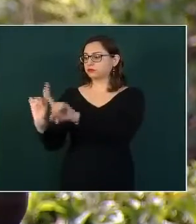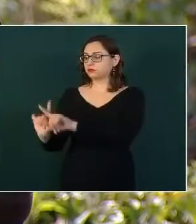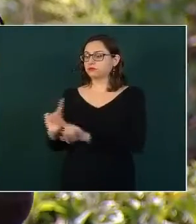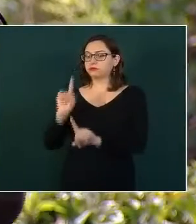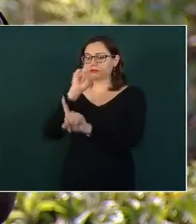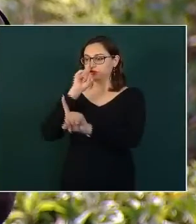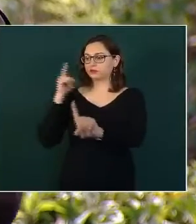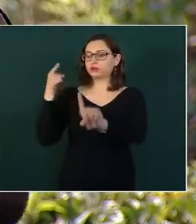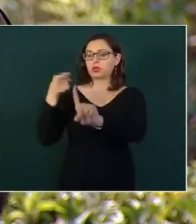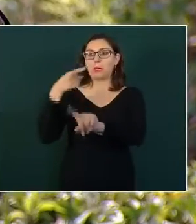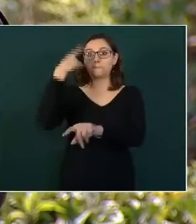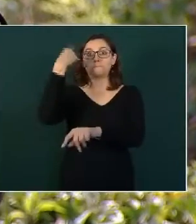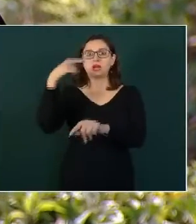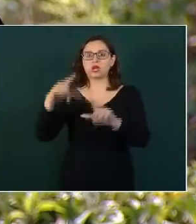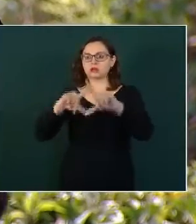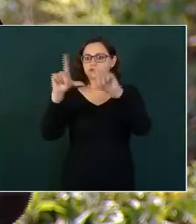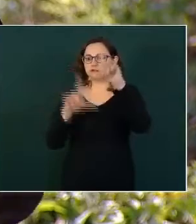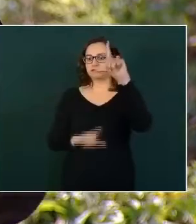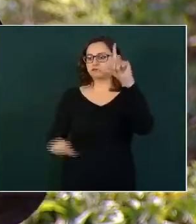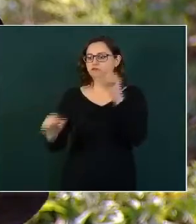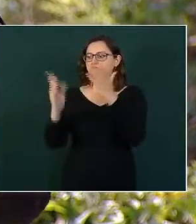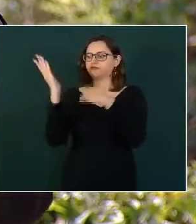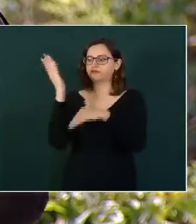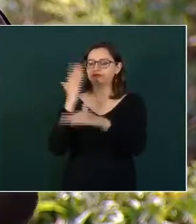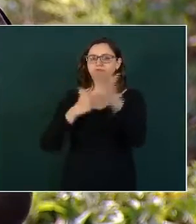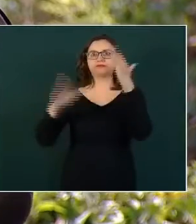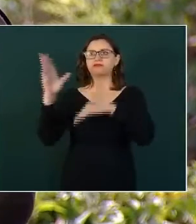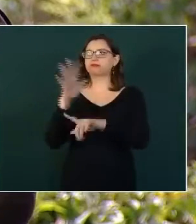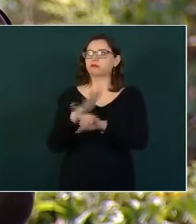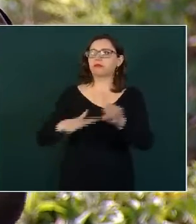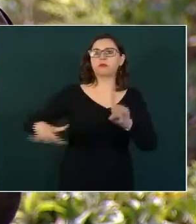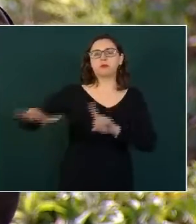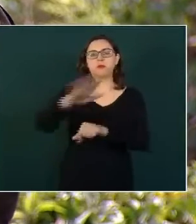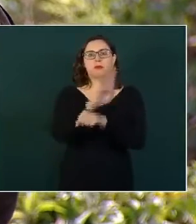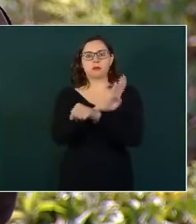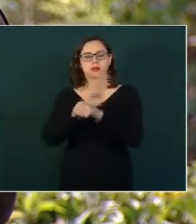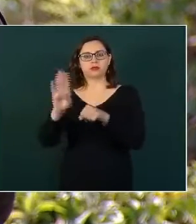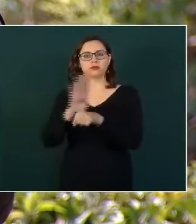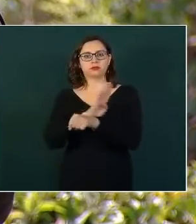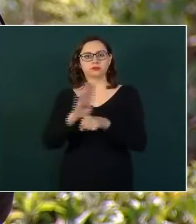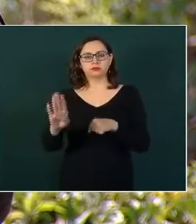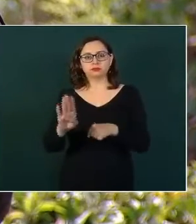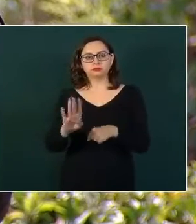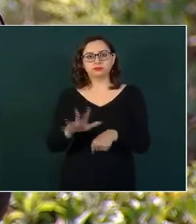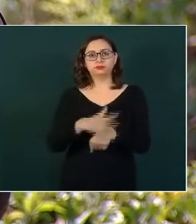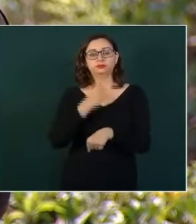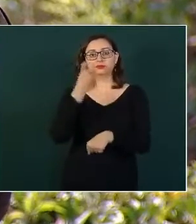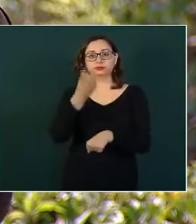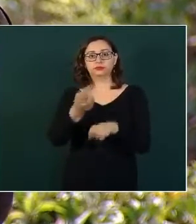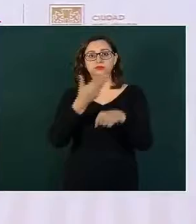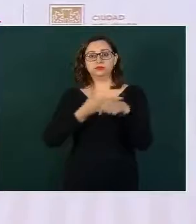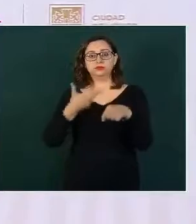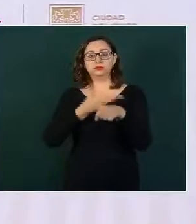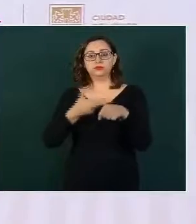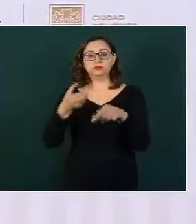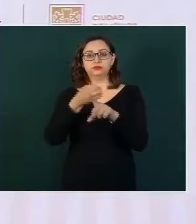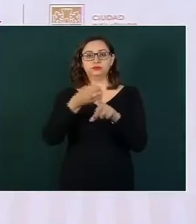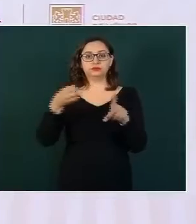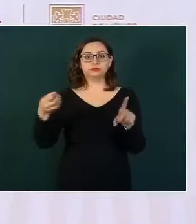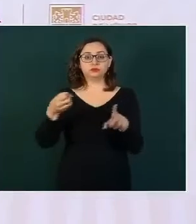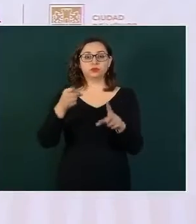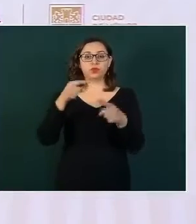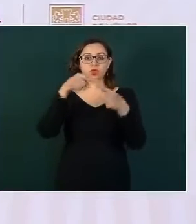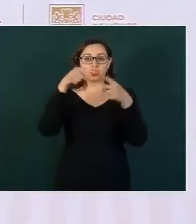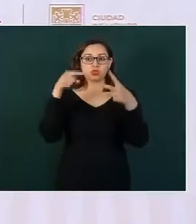el progreso de México y el bienestar social. Conforme a lo planeado, esta reorganización se enfoca en